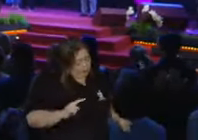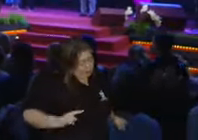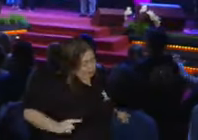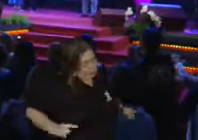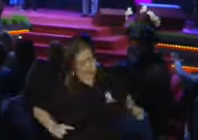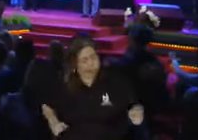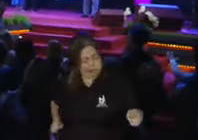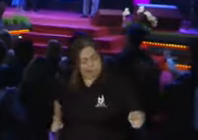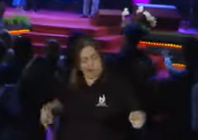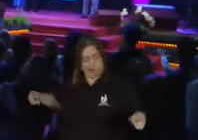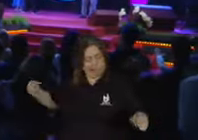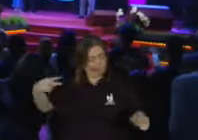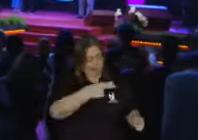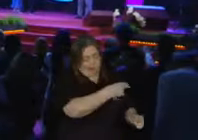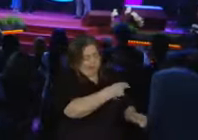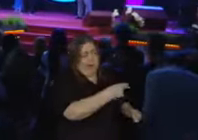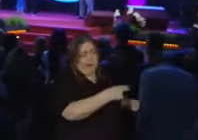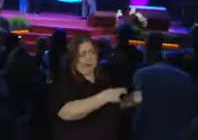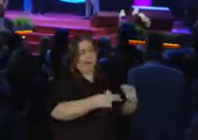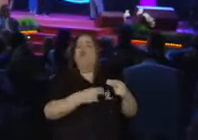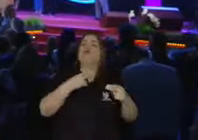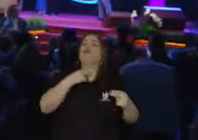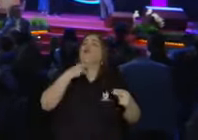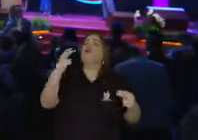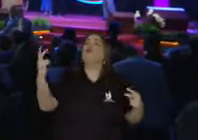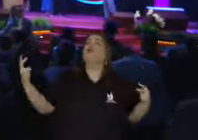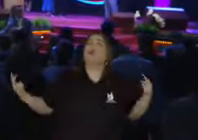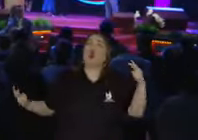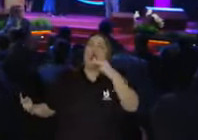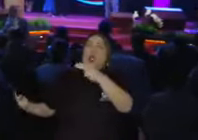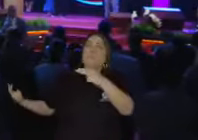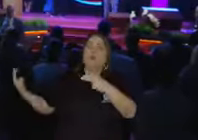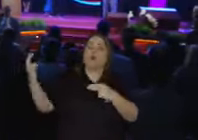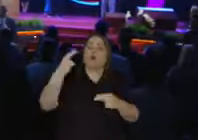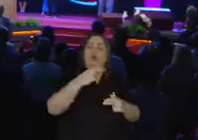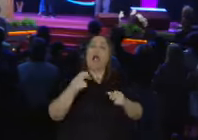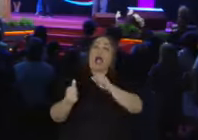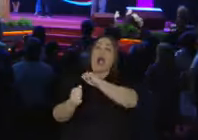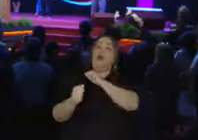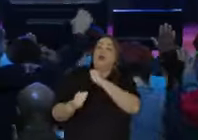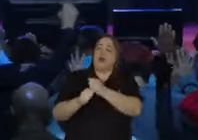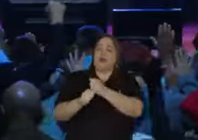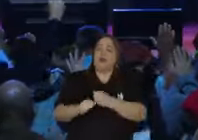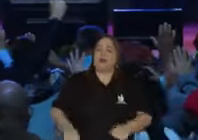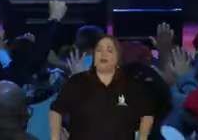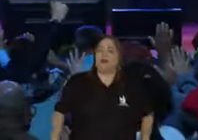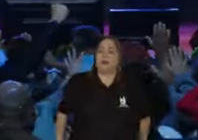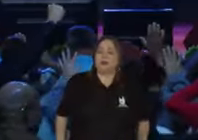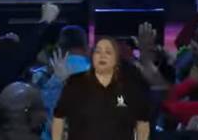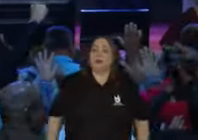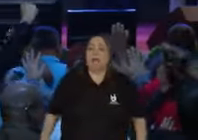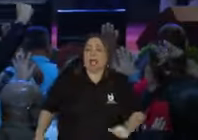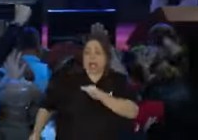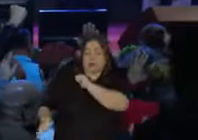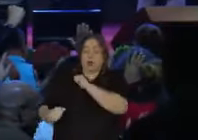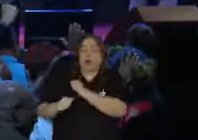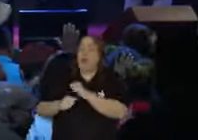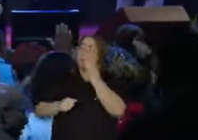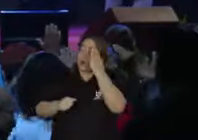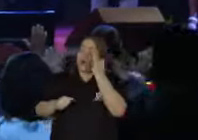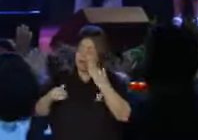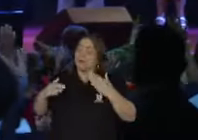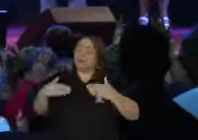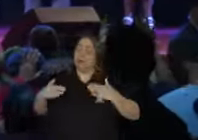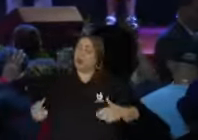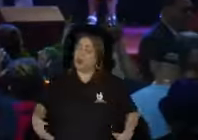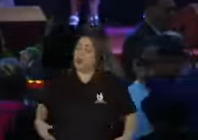hable, hable, hable, levante su voz, levante su voz, levante su voz. Hay autoridad aquí en el cuerpo de Cristo, hay autoridad no solo en el